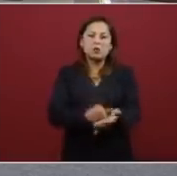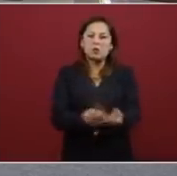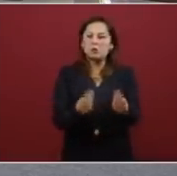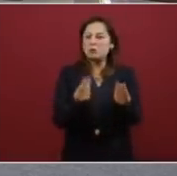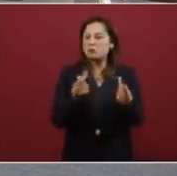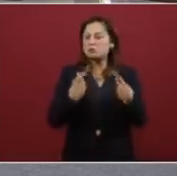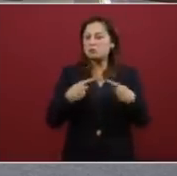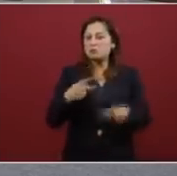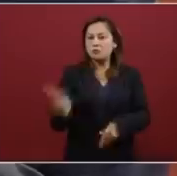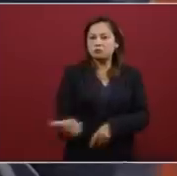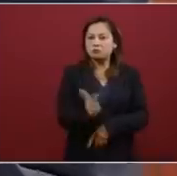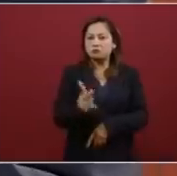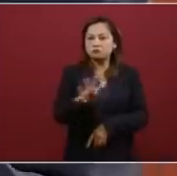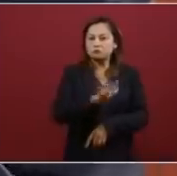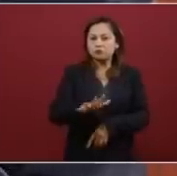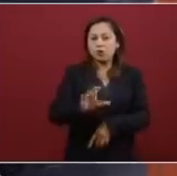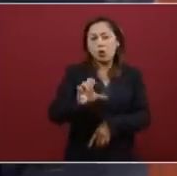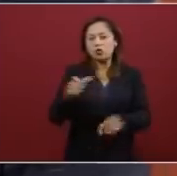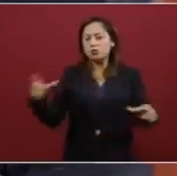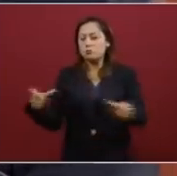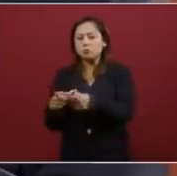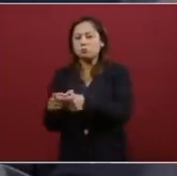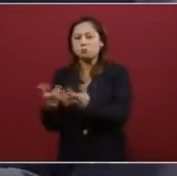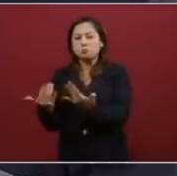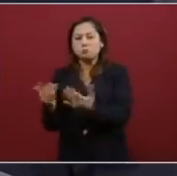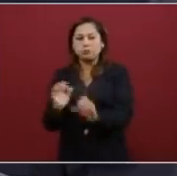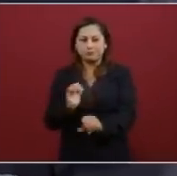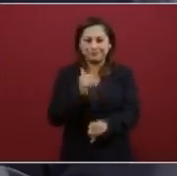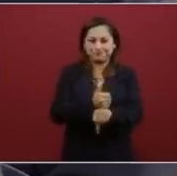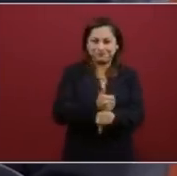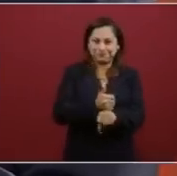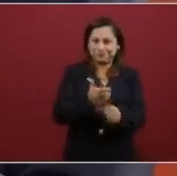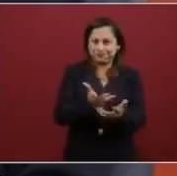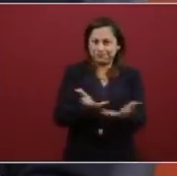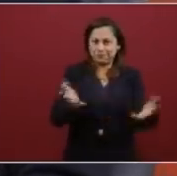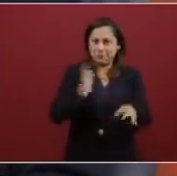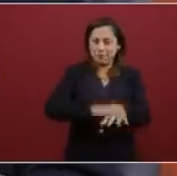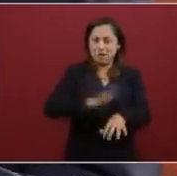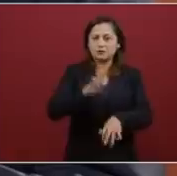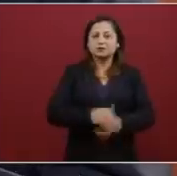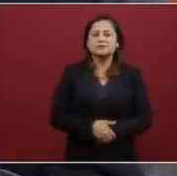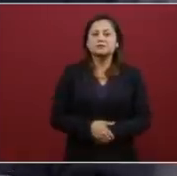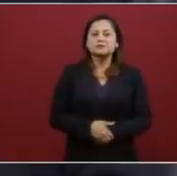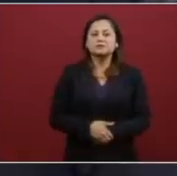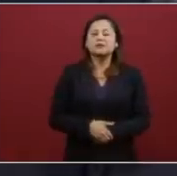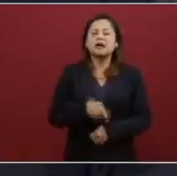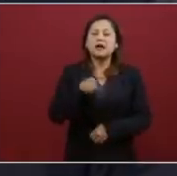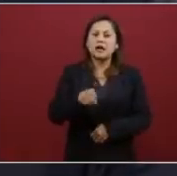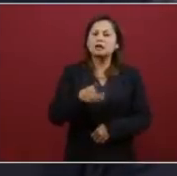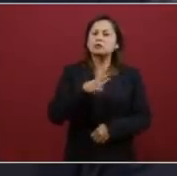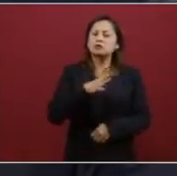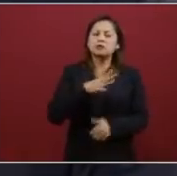pequeñas de alrededor, en donde se tienen servicios,